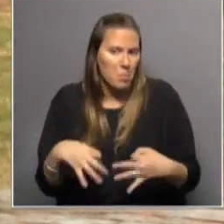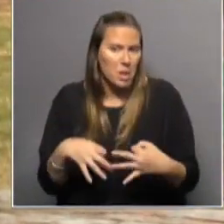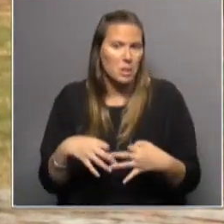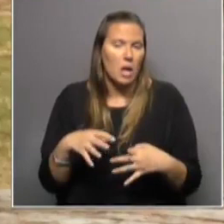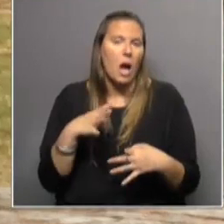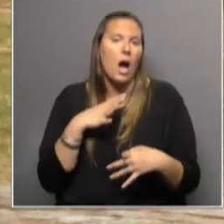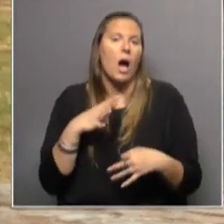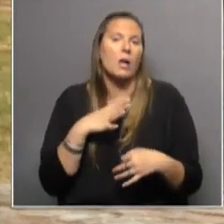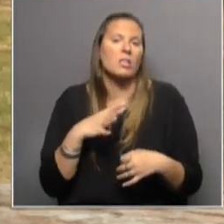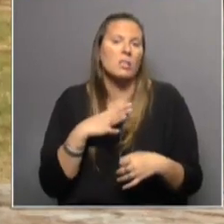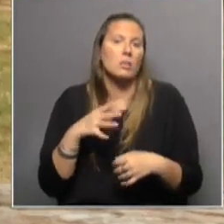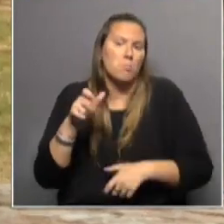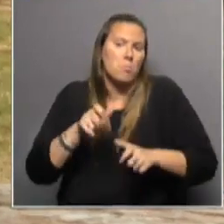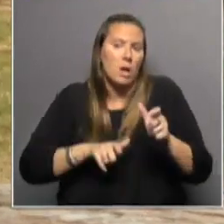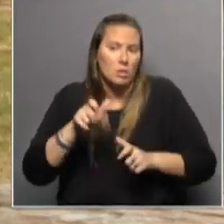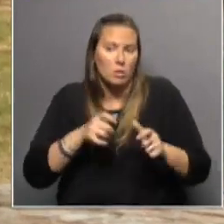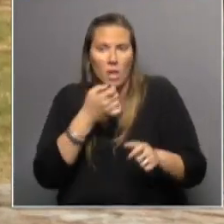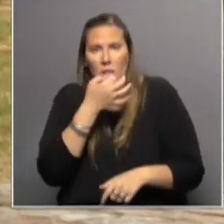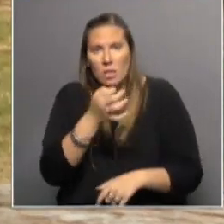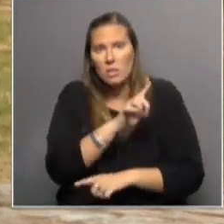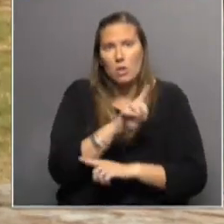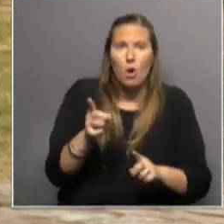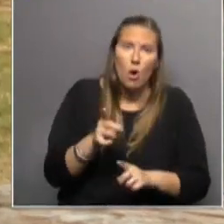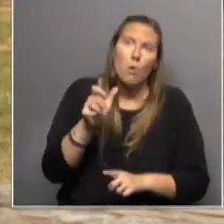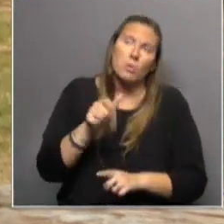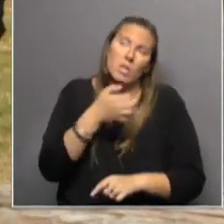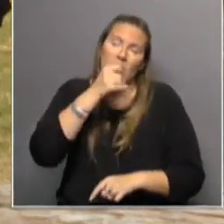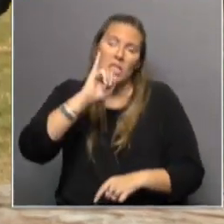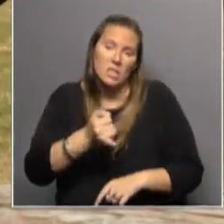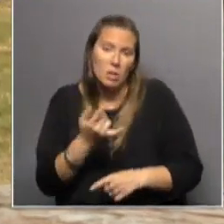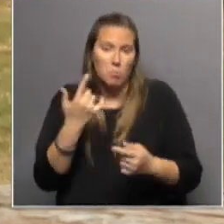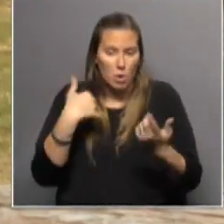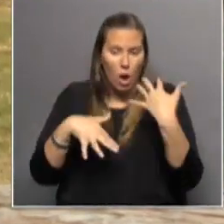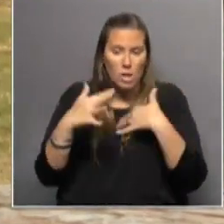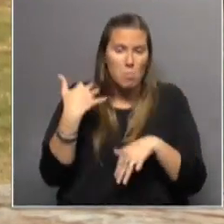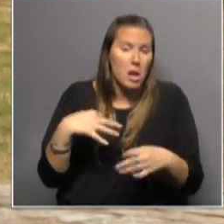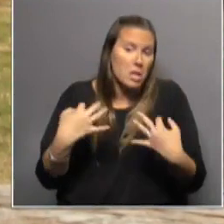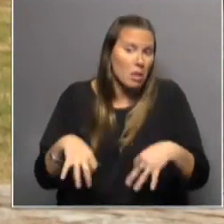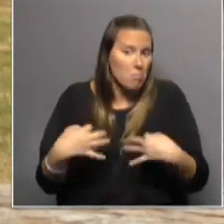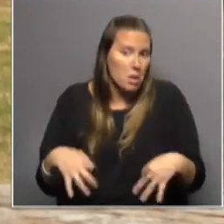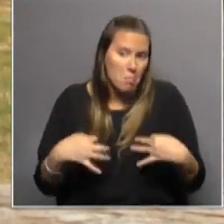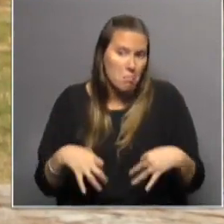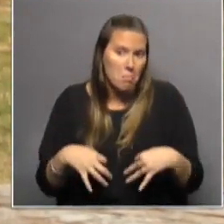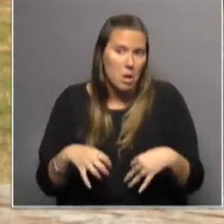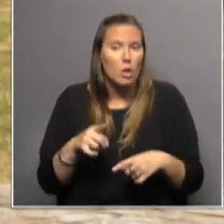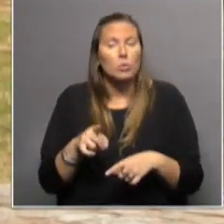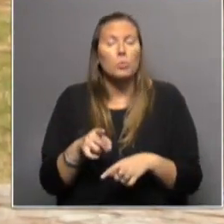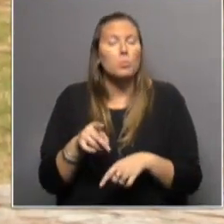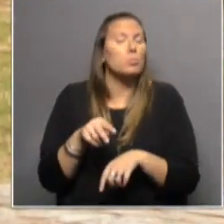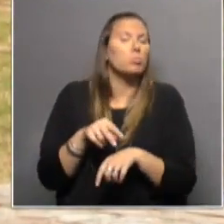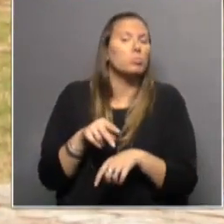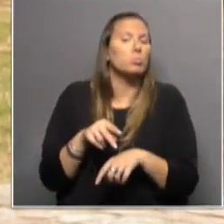Tenemos, hay gente que dice que no, gente que dice que sí, pero en sí es que los animales están bien acá. ¿Qué recomendás,